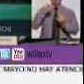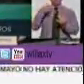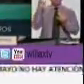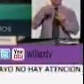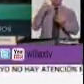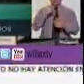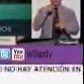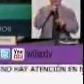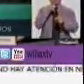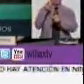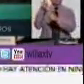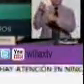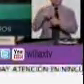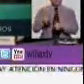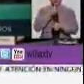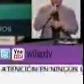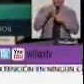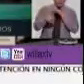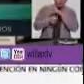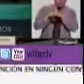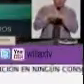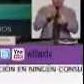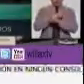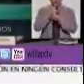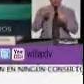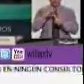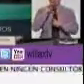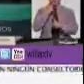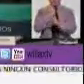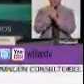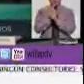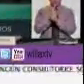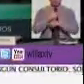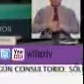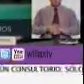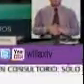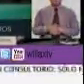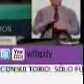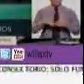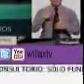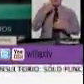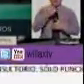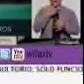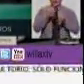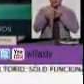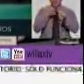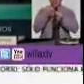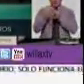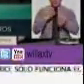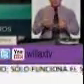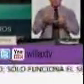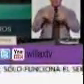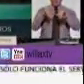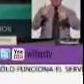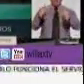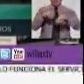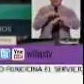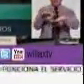la piedra, escondiéndose, no dar la cara y, repito, manipular